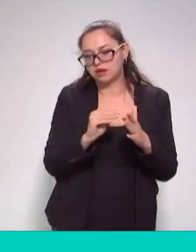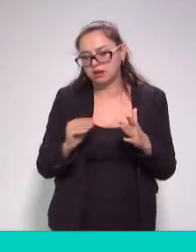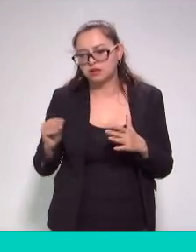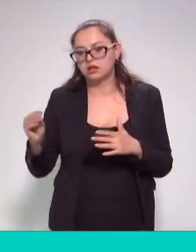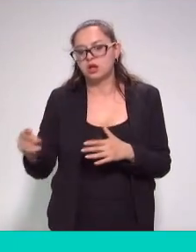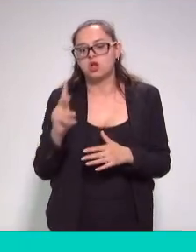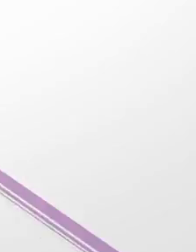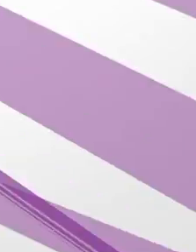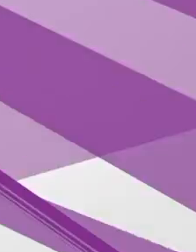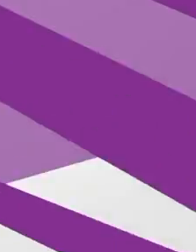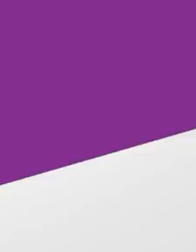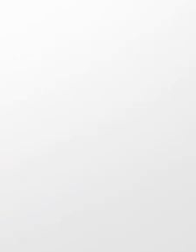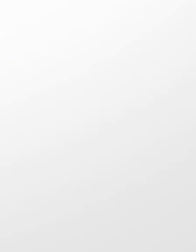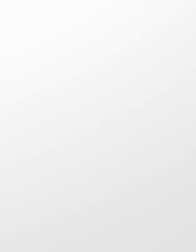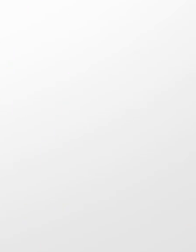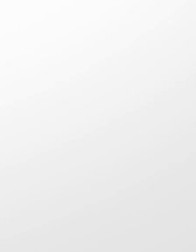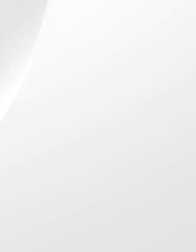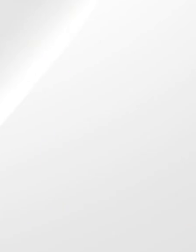información localizada.